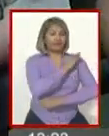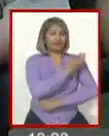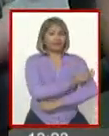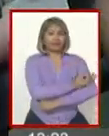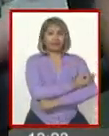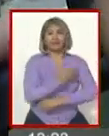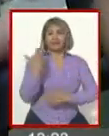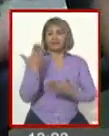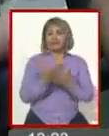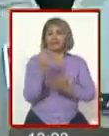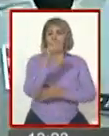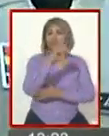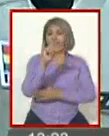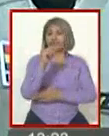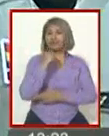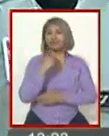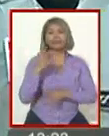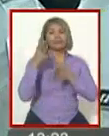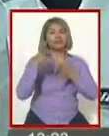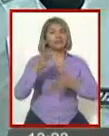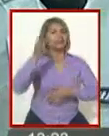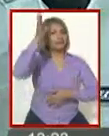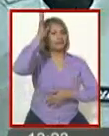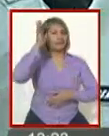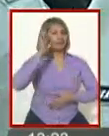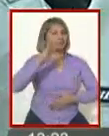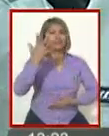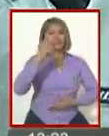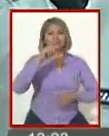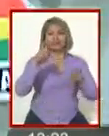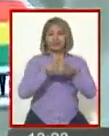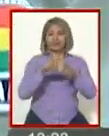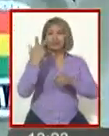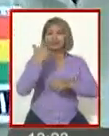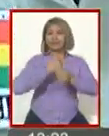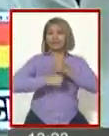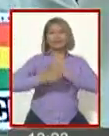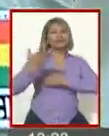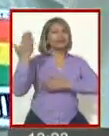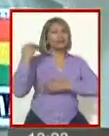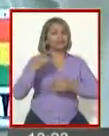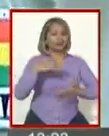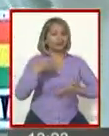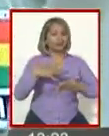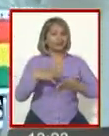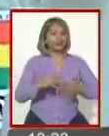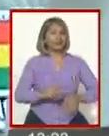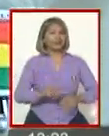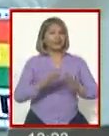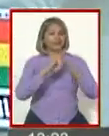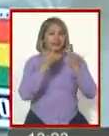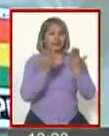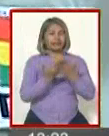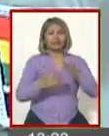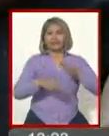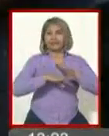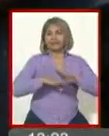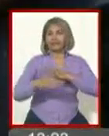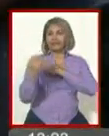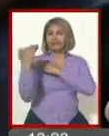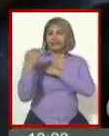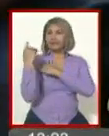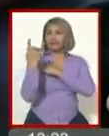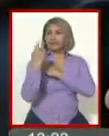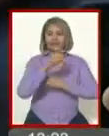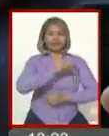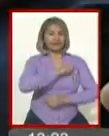Arminda proviene de la ciudad de La Paz, donde dejó a sus padres y a sus 5 hermanos hace 3 años para estudiar en la Escuela Básica de Santa Cruz, siendo